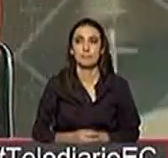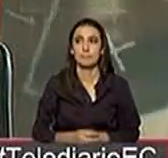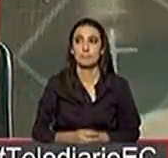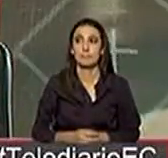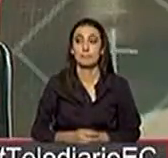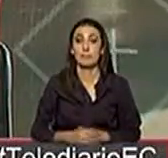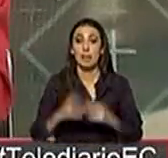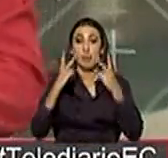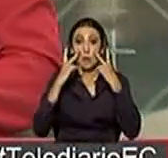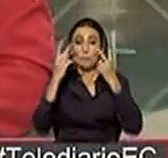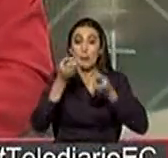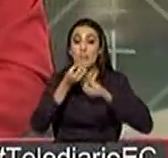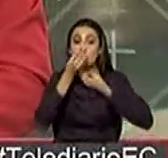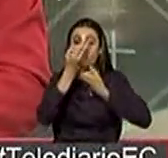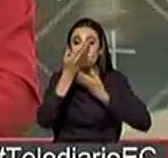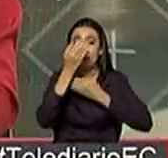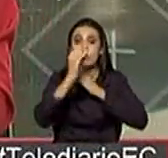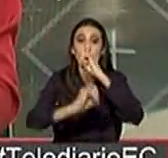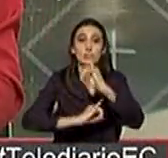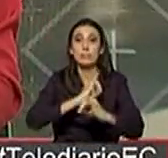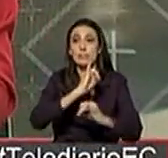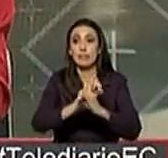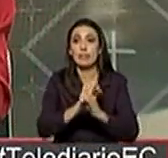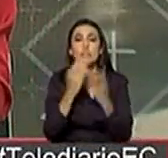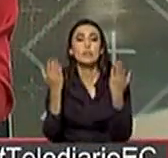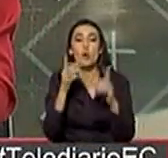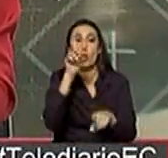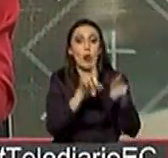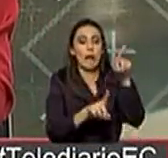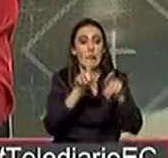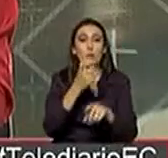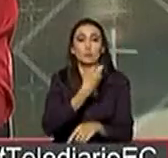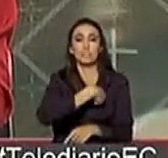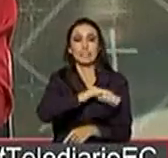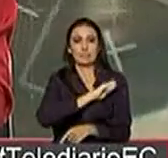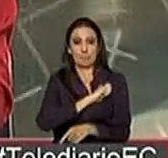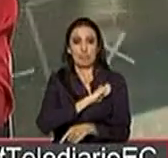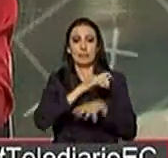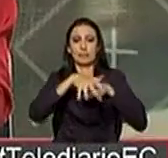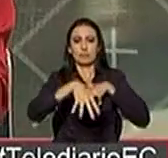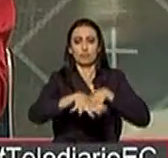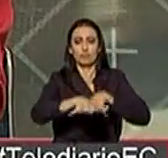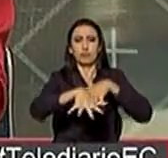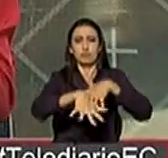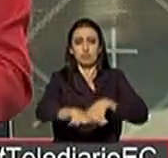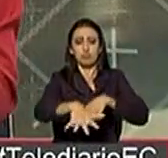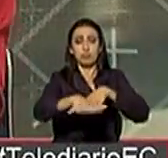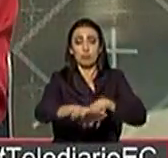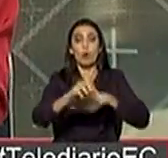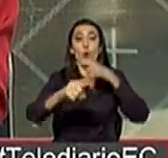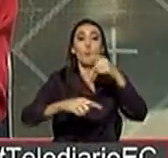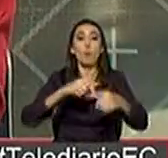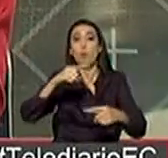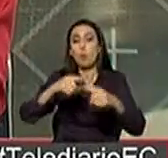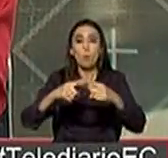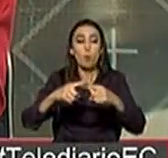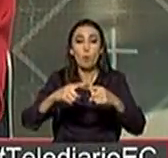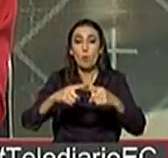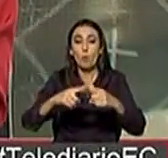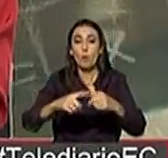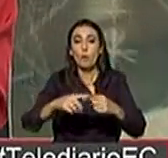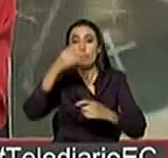y vamos con la información internacional en españa' varias protestas se registraron en barcelona una vez que se conoció la